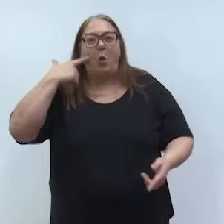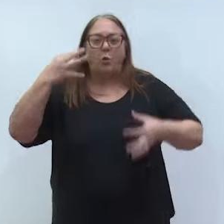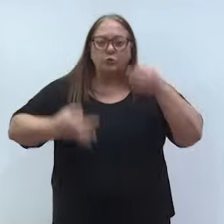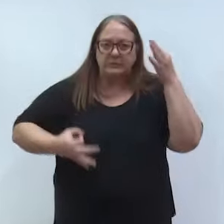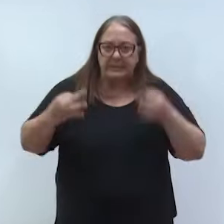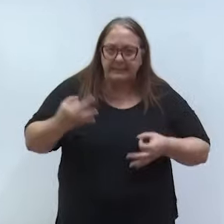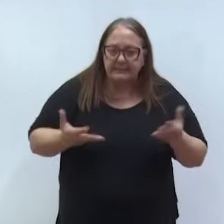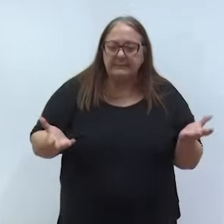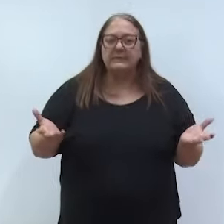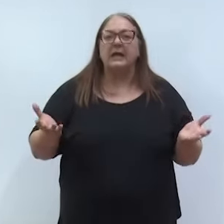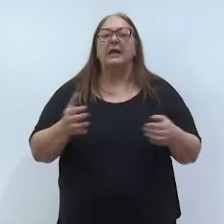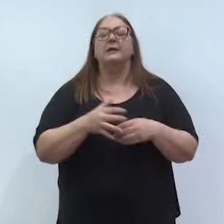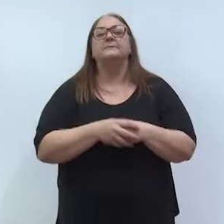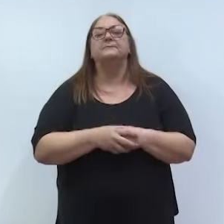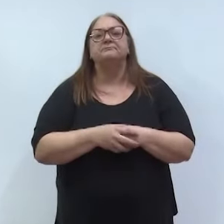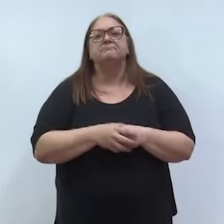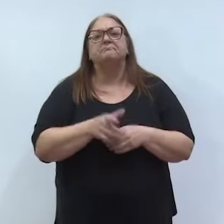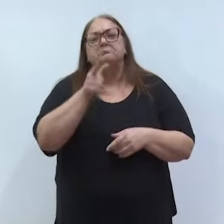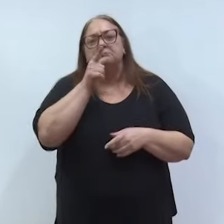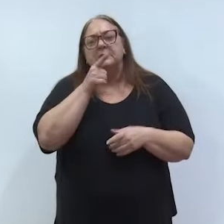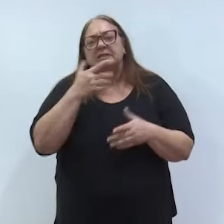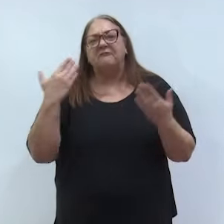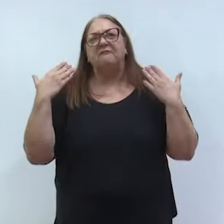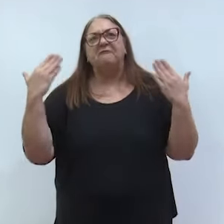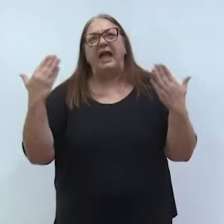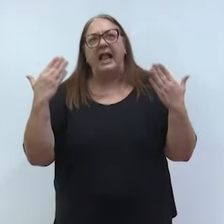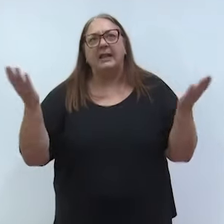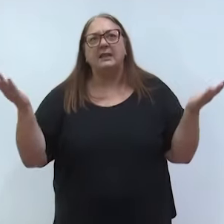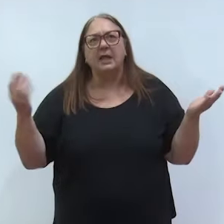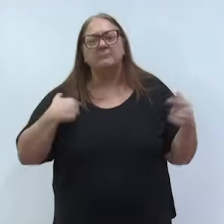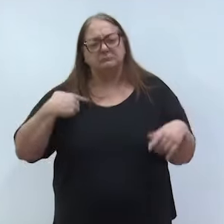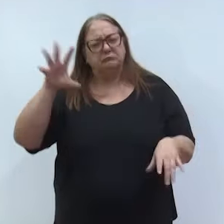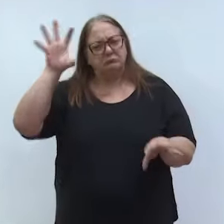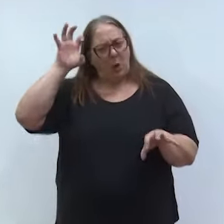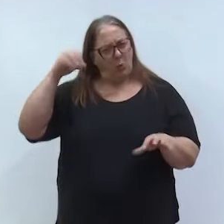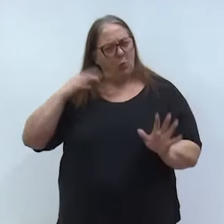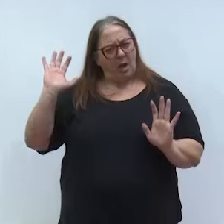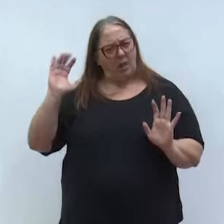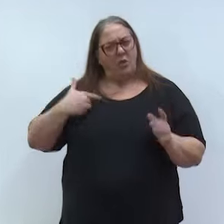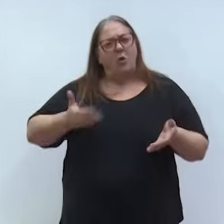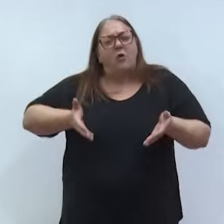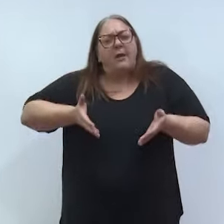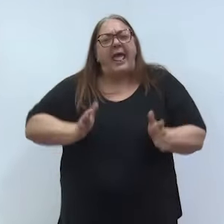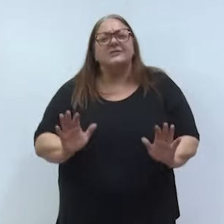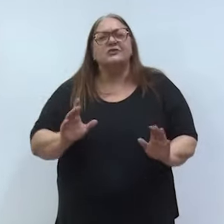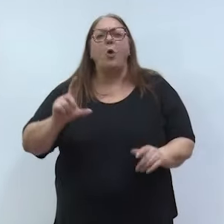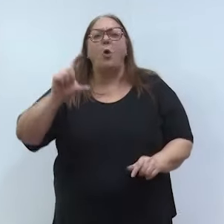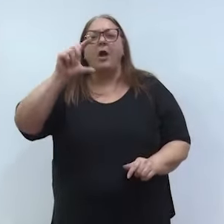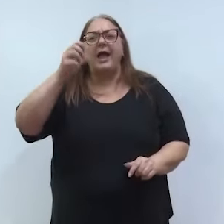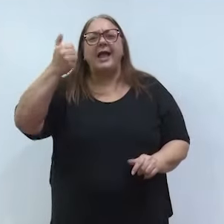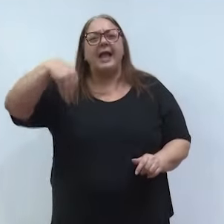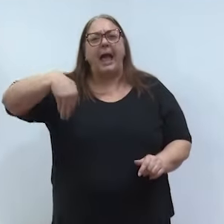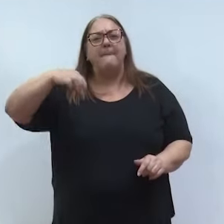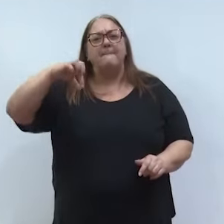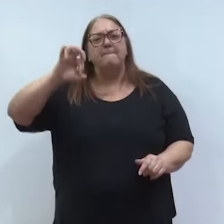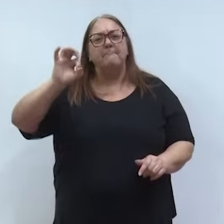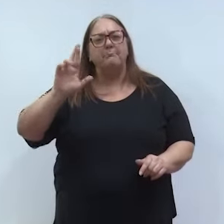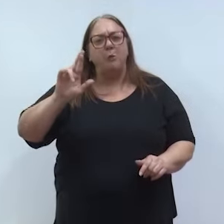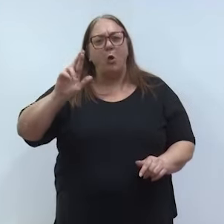Esa esa falta de de me acuerdo mucho cuando nació la cámpora no y la fuerza